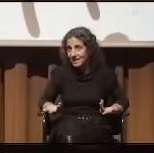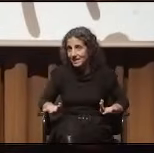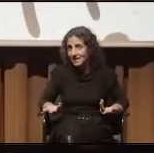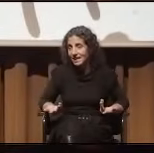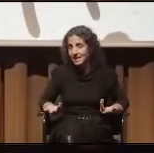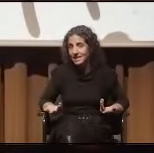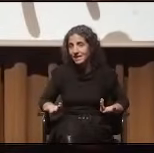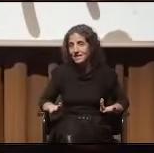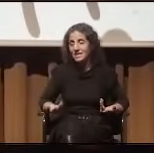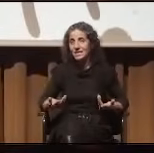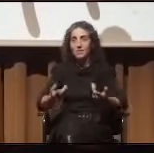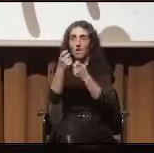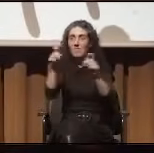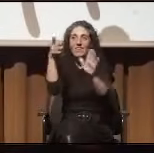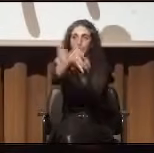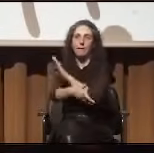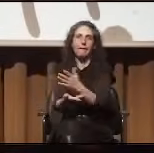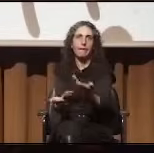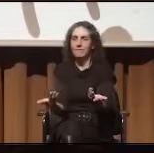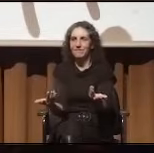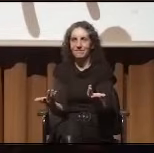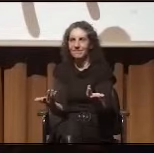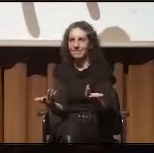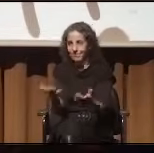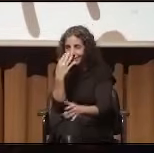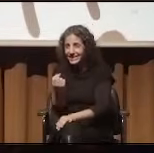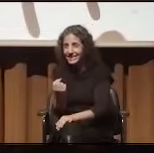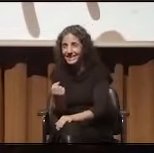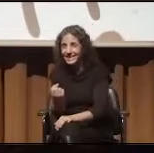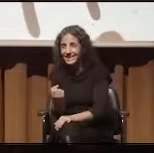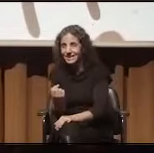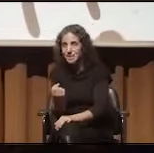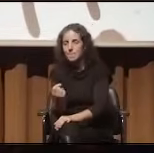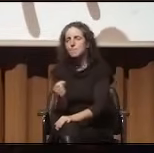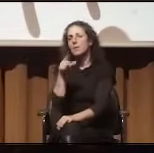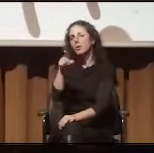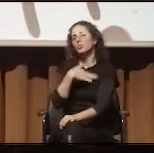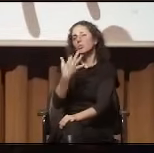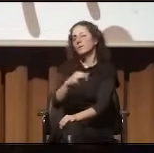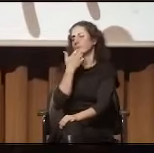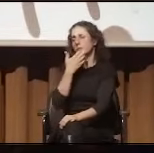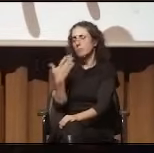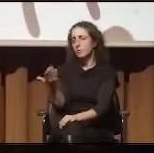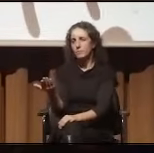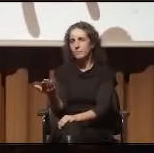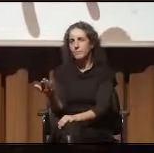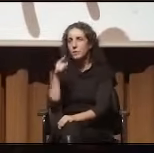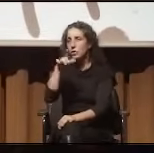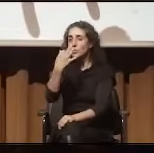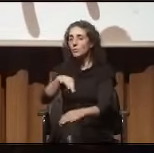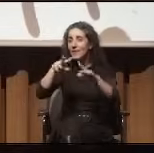no tienes que explicar lo que es la experiencia. ¿Sabes qué te quiero decir? O sea, tú puedes, por ejemplo, puedes